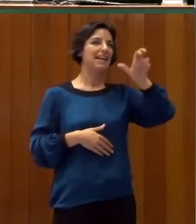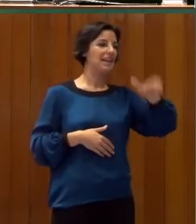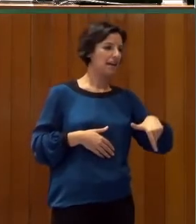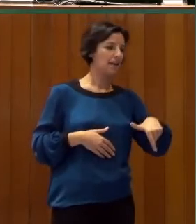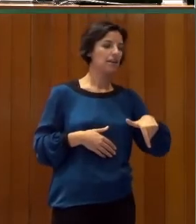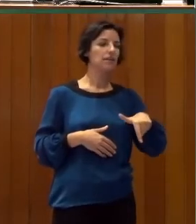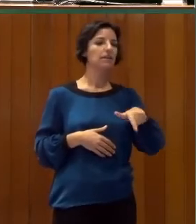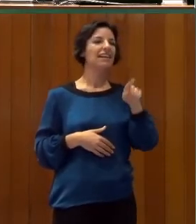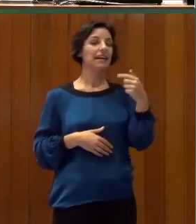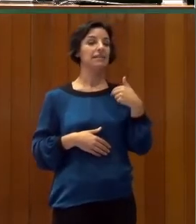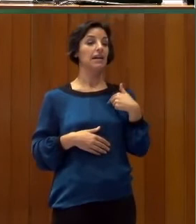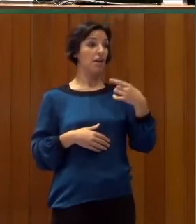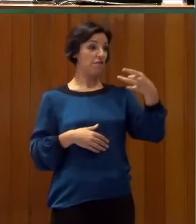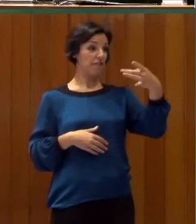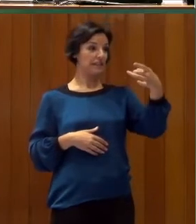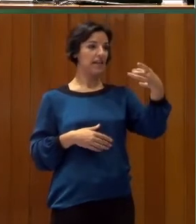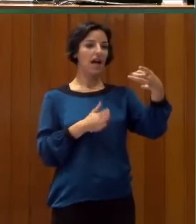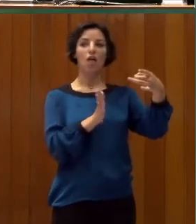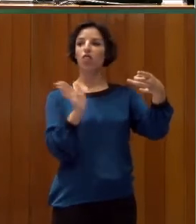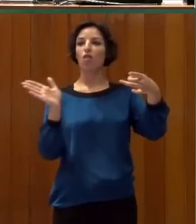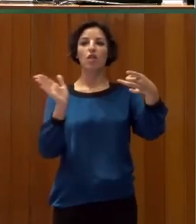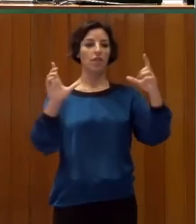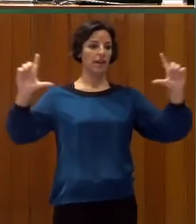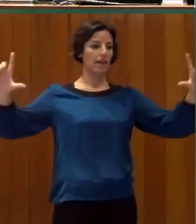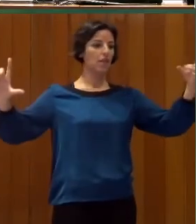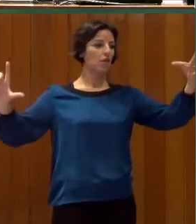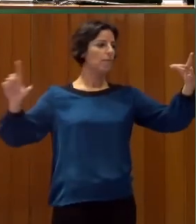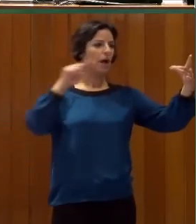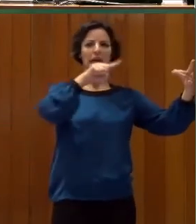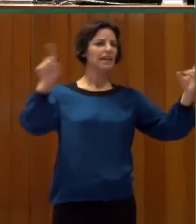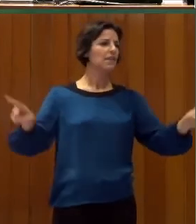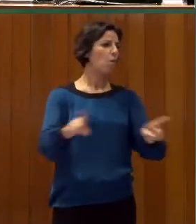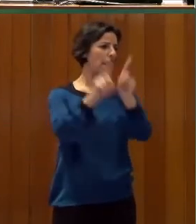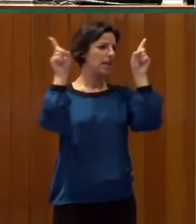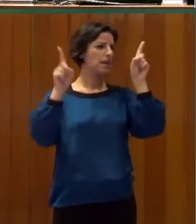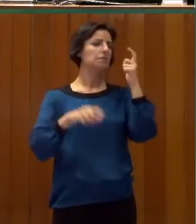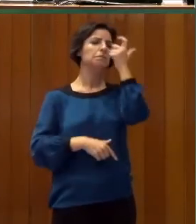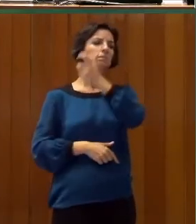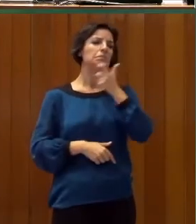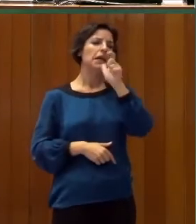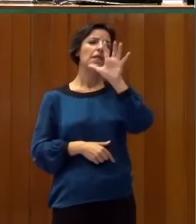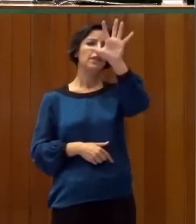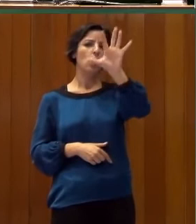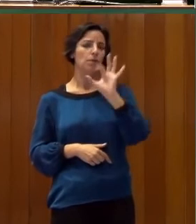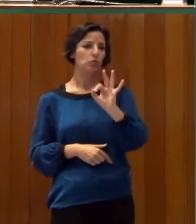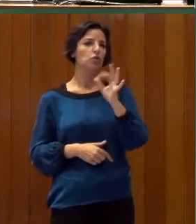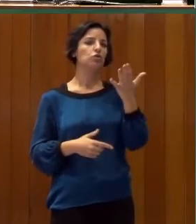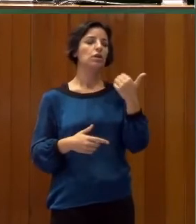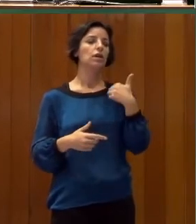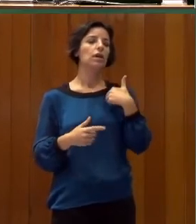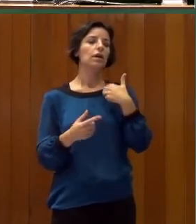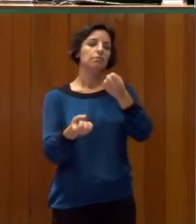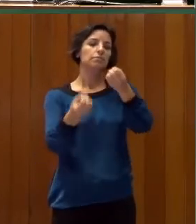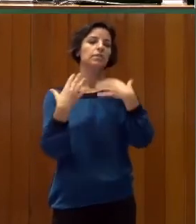la dirección de la flecha ignorando la ubicación. Dura unos 5 minutos y mide número de aciertos